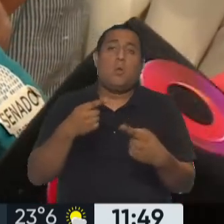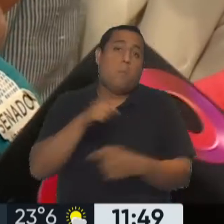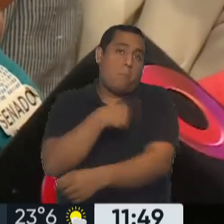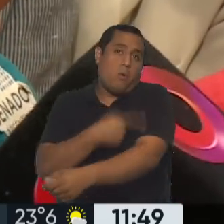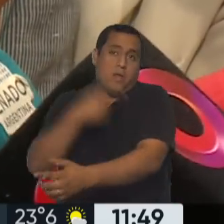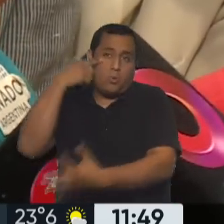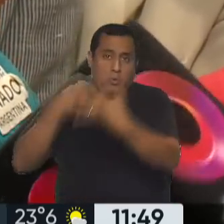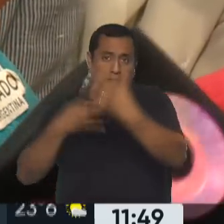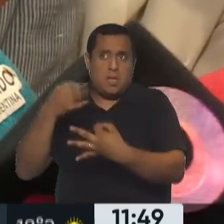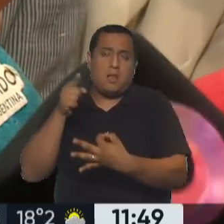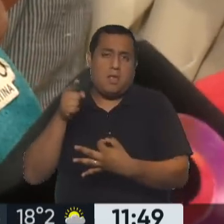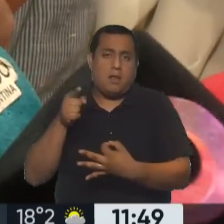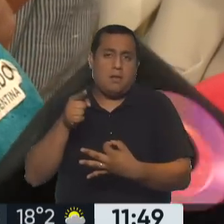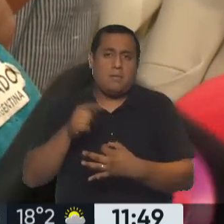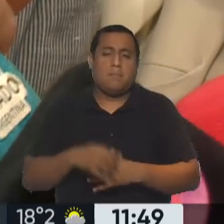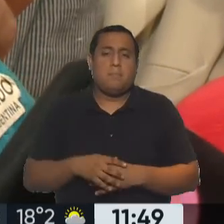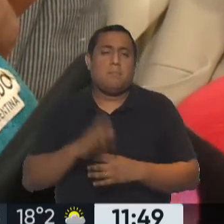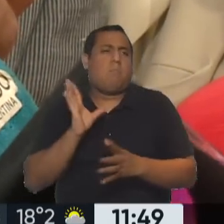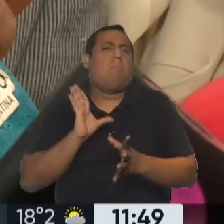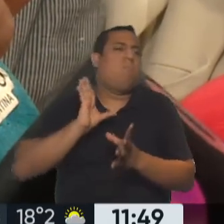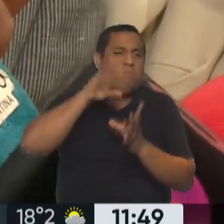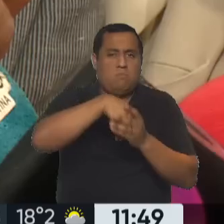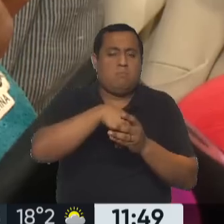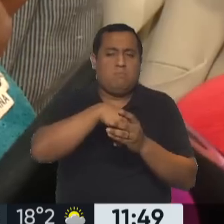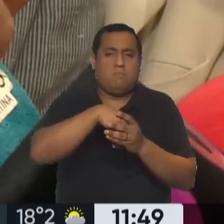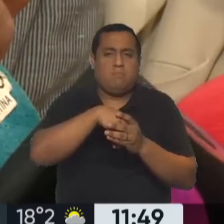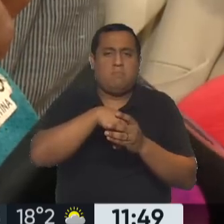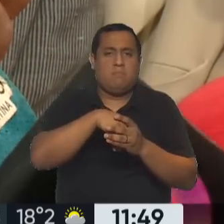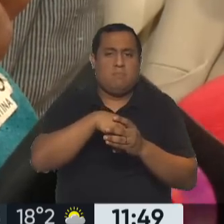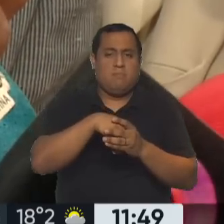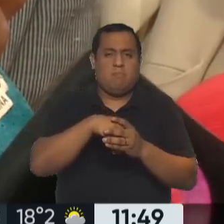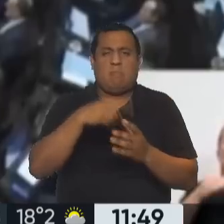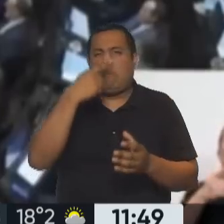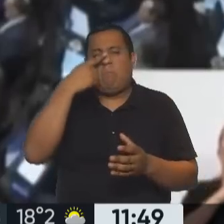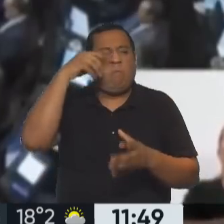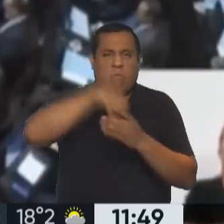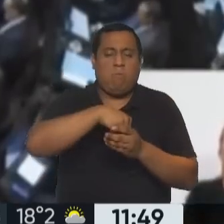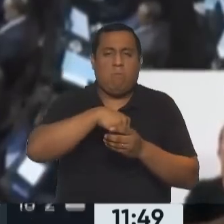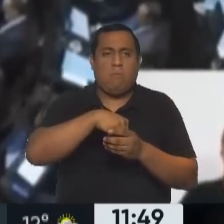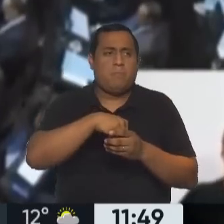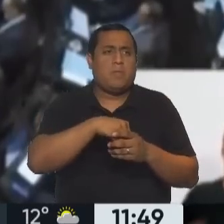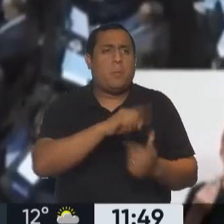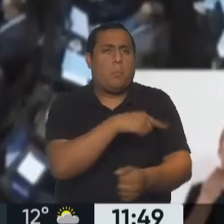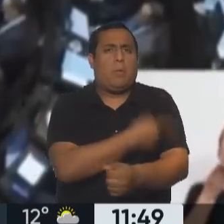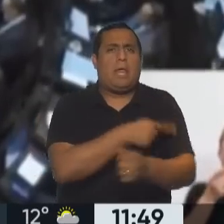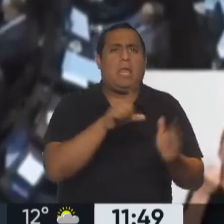Judicial, entrometiéndose en una intromisión inusitada en el Poder Legislativo.